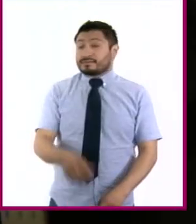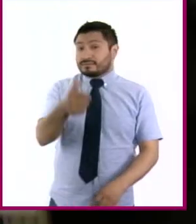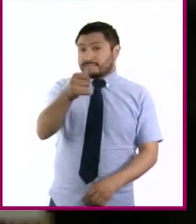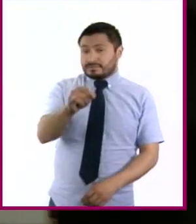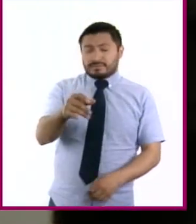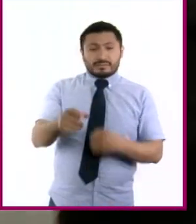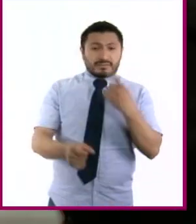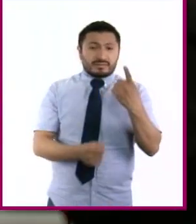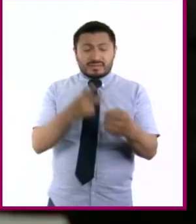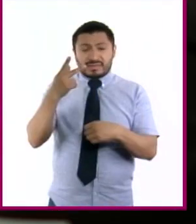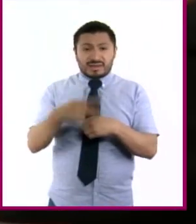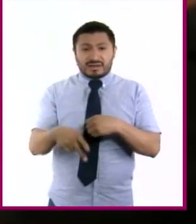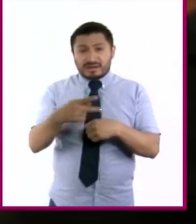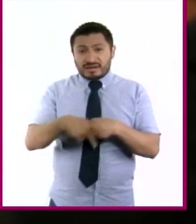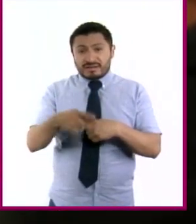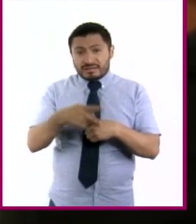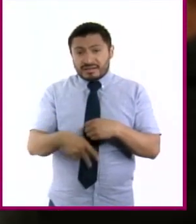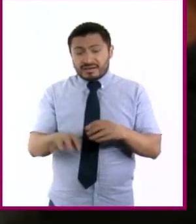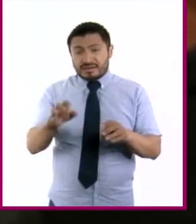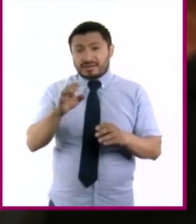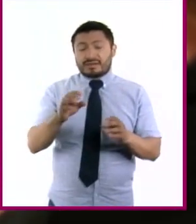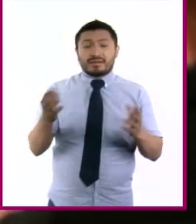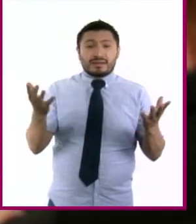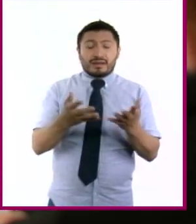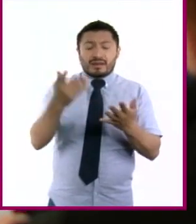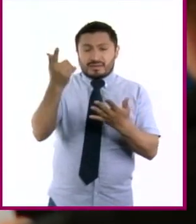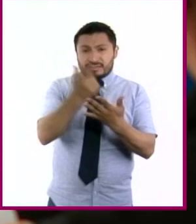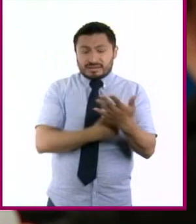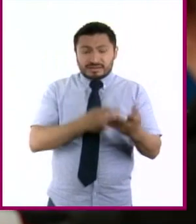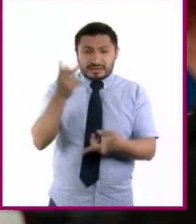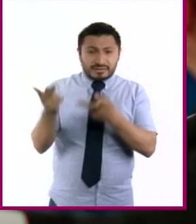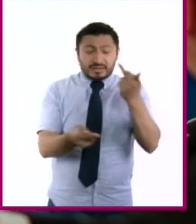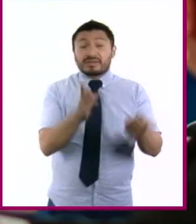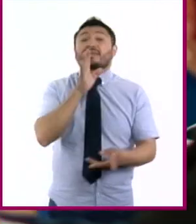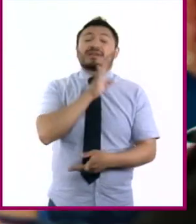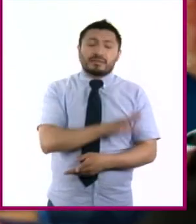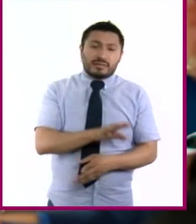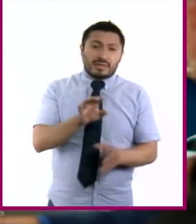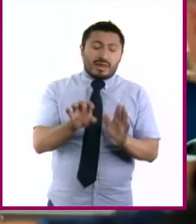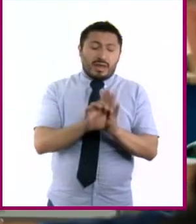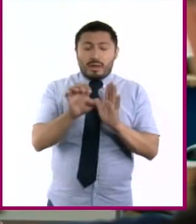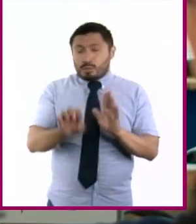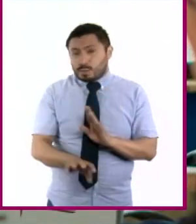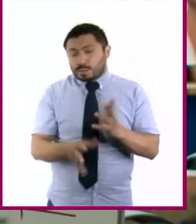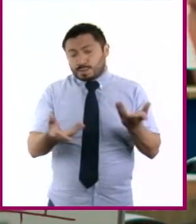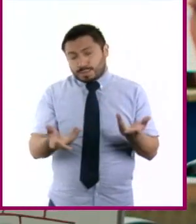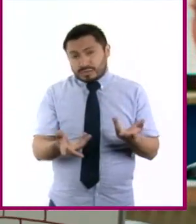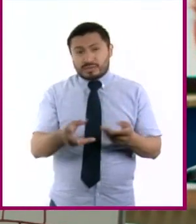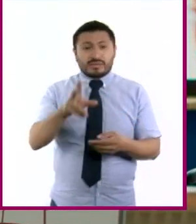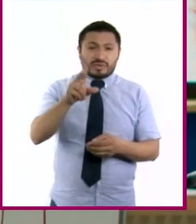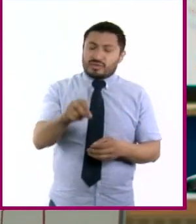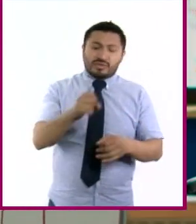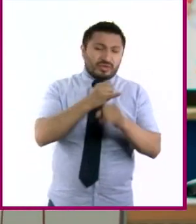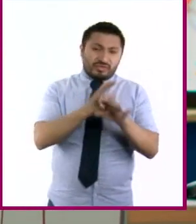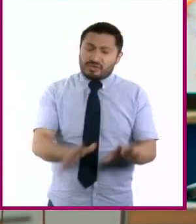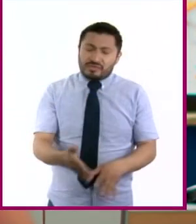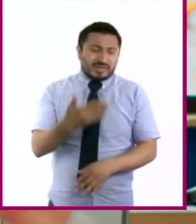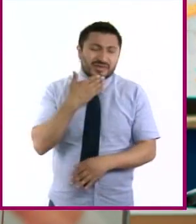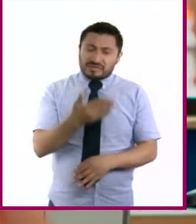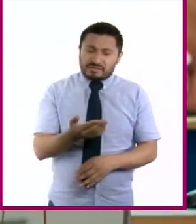algunos riesgos generales de aplicar un formulario mal diseñado, pues principalmente es no obtener la información necesaria